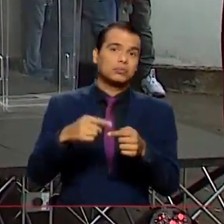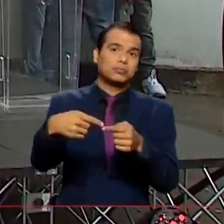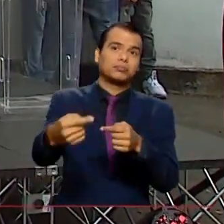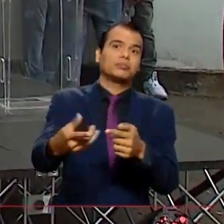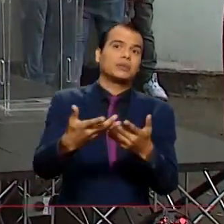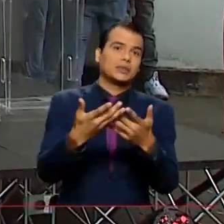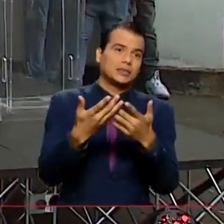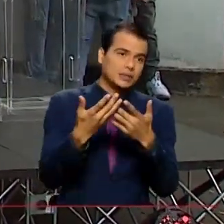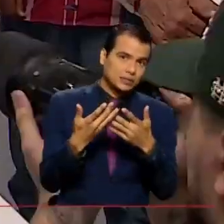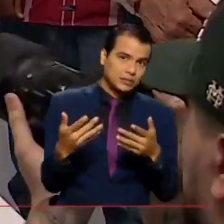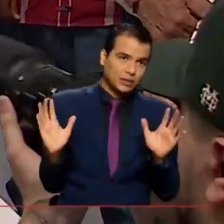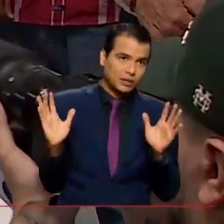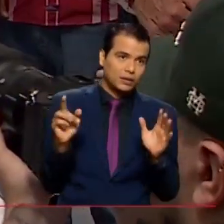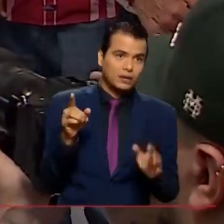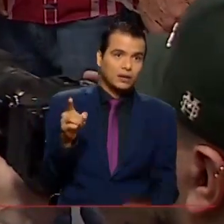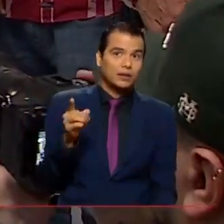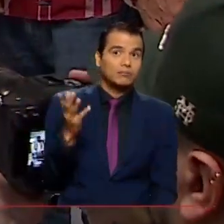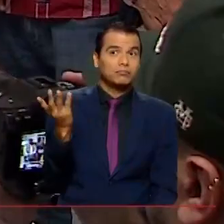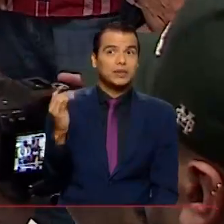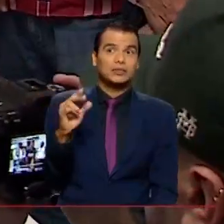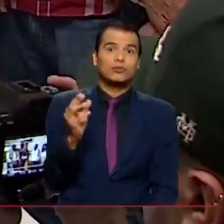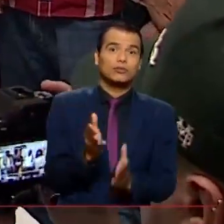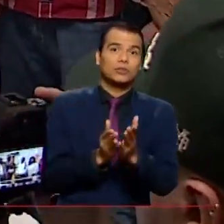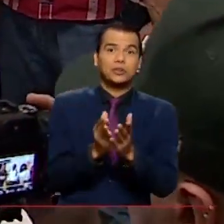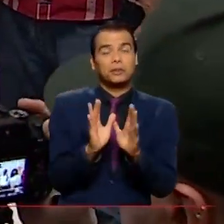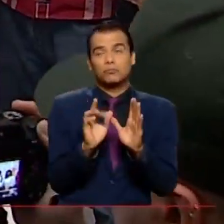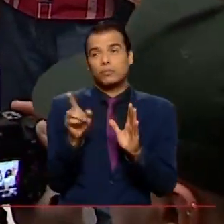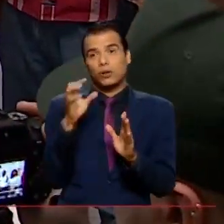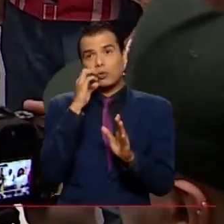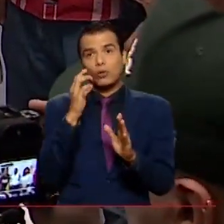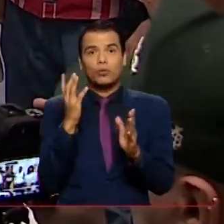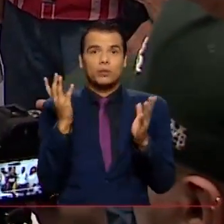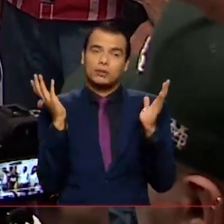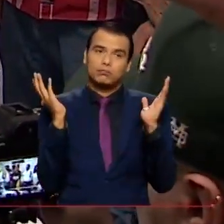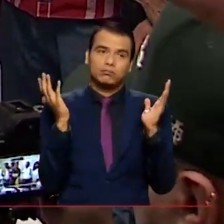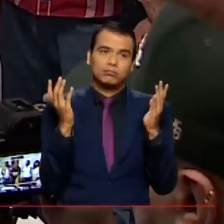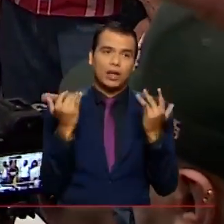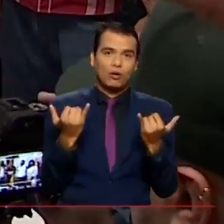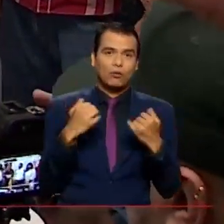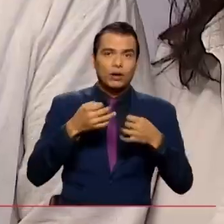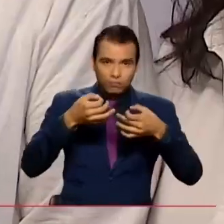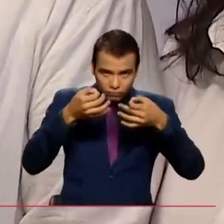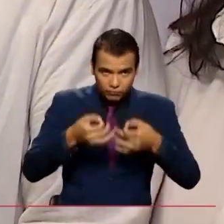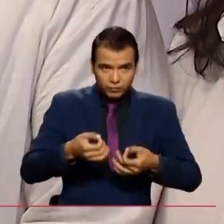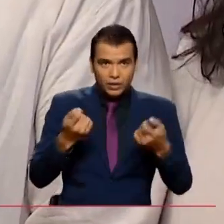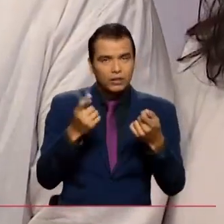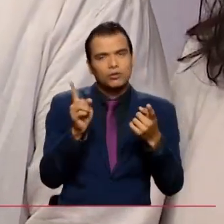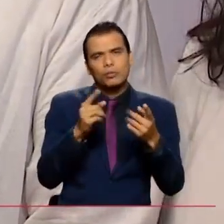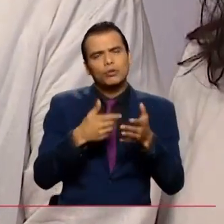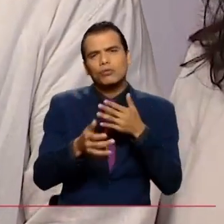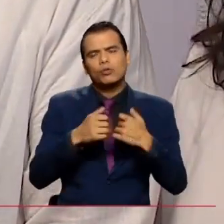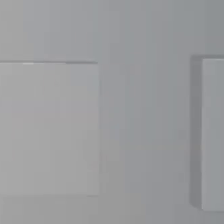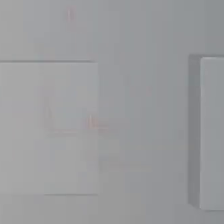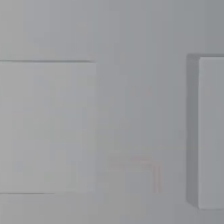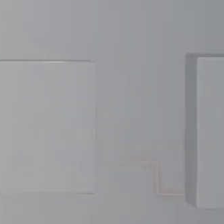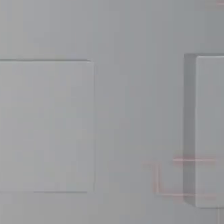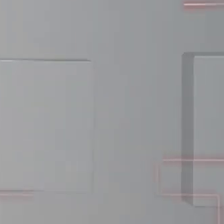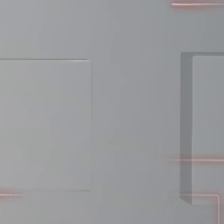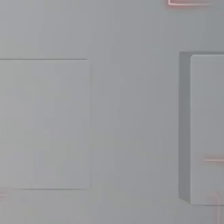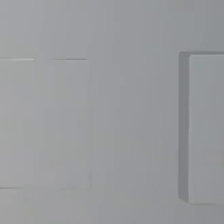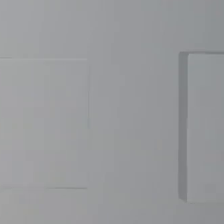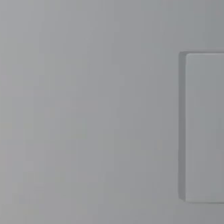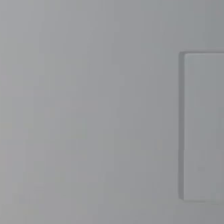las próximas horas se confirmará el futuro del aspirante, que hasta el momento se encuentra por fuera de la contienda, pero continúa en campaña.